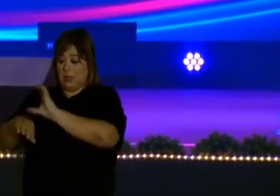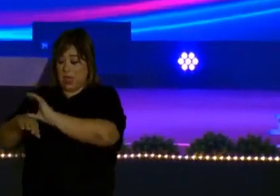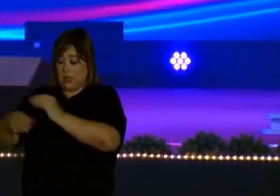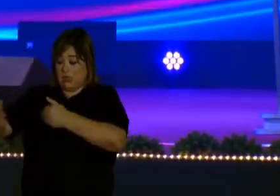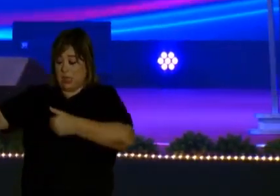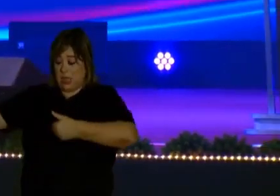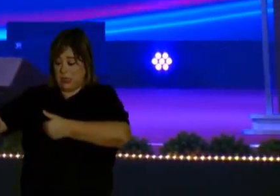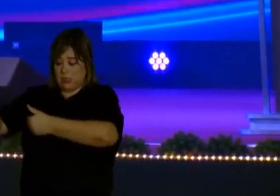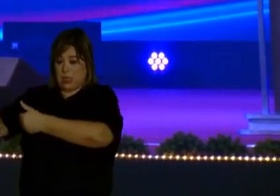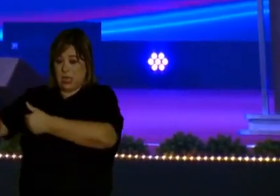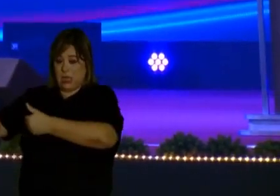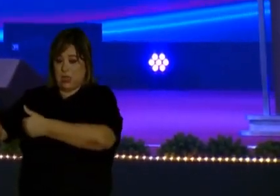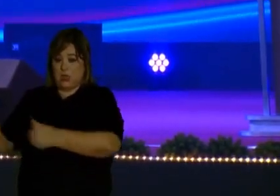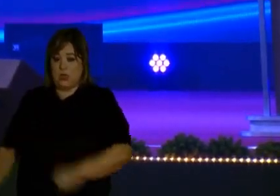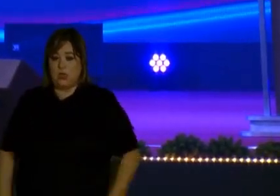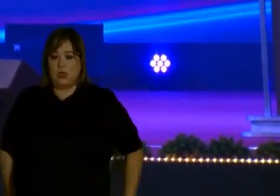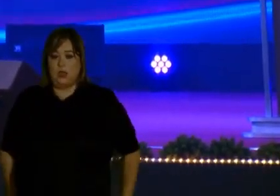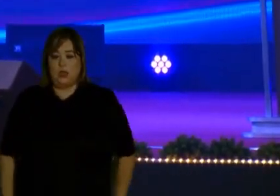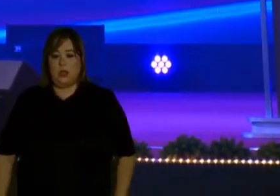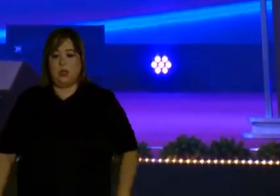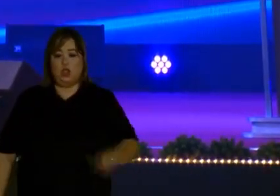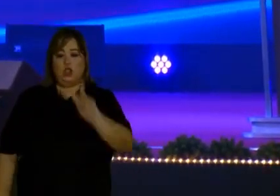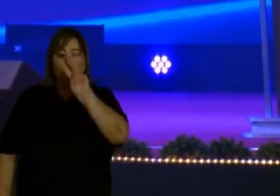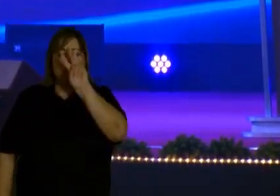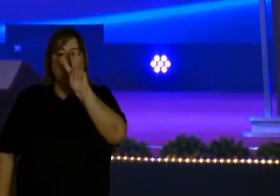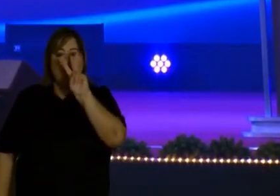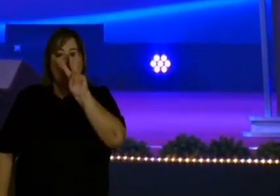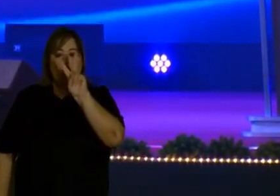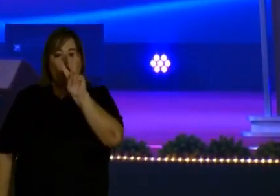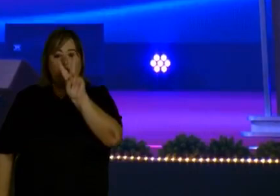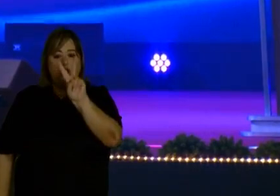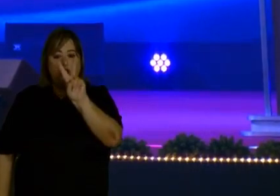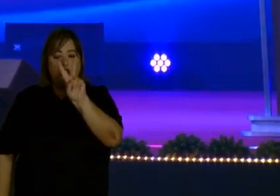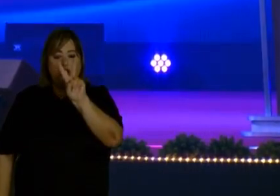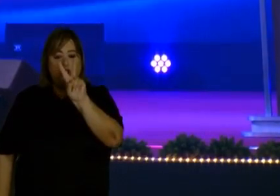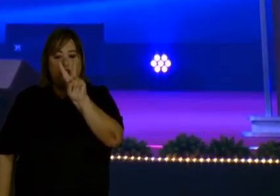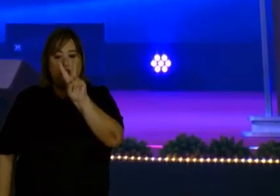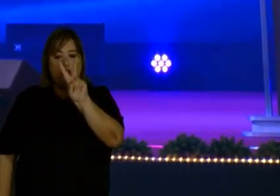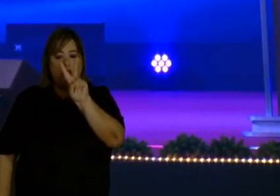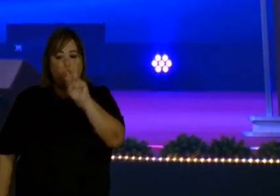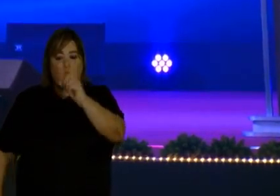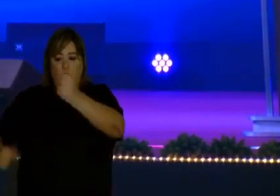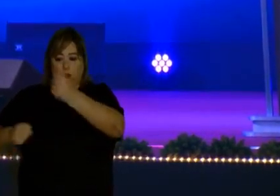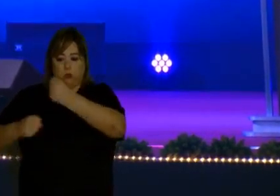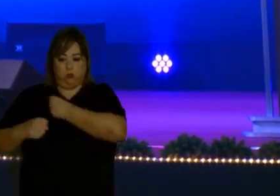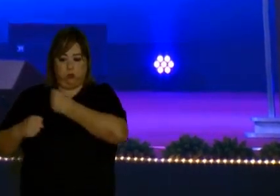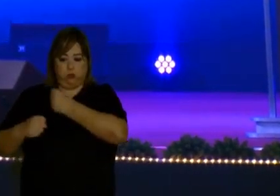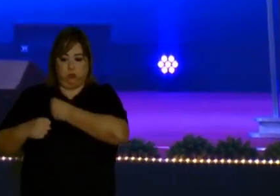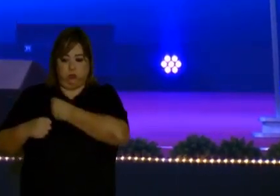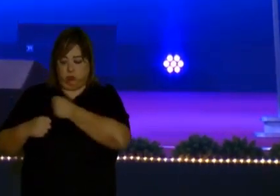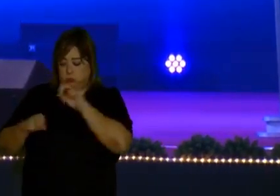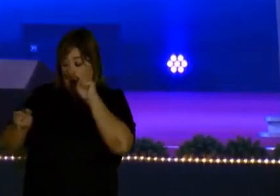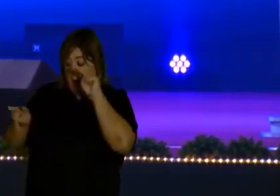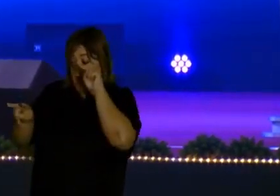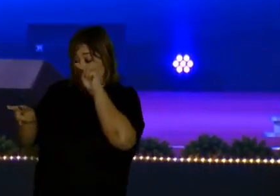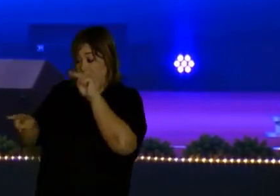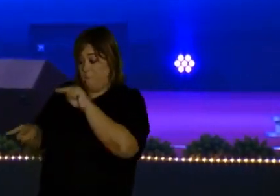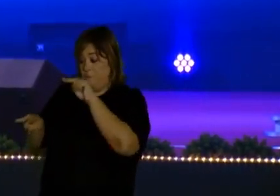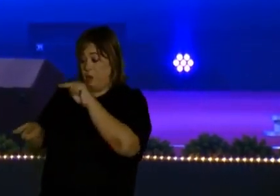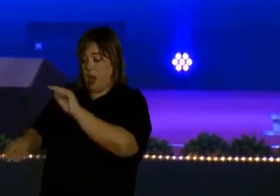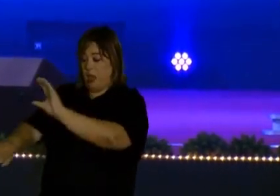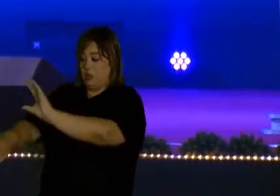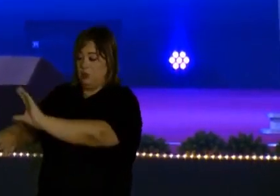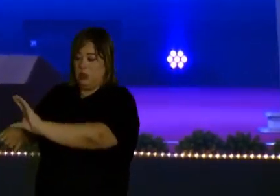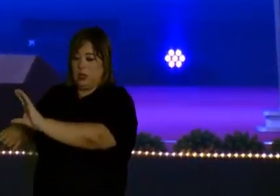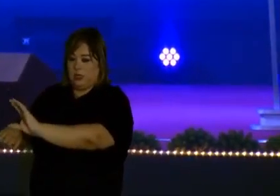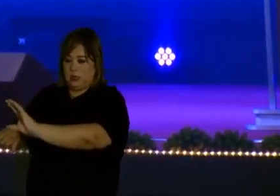y pusieron dos patrullas de Guardia Nacional velando la iglesia. Él dice que eso era como un testimonio. Él decía, pero él me